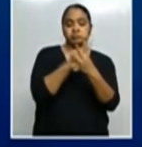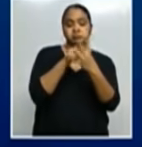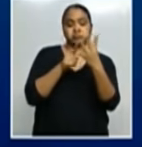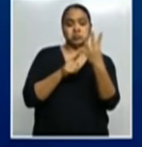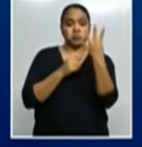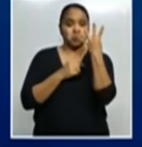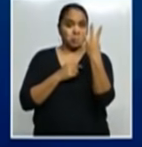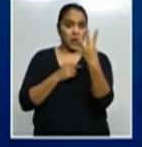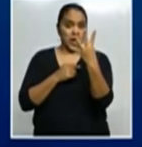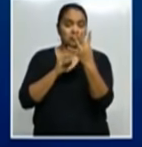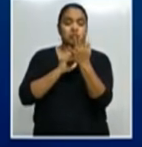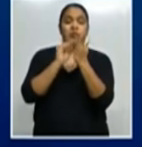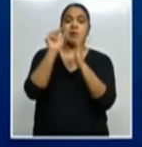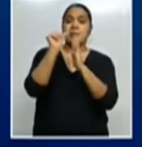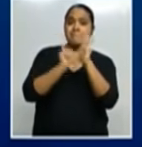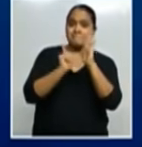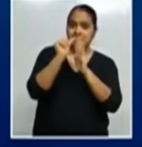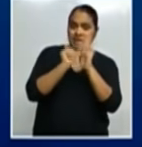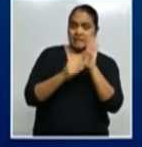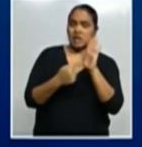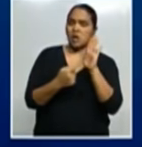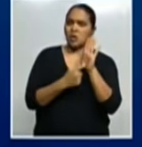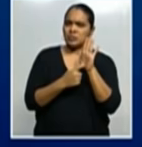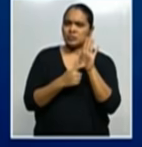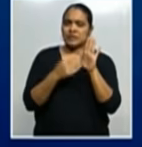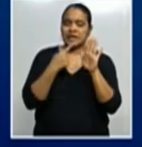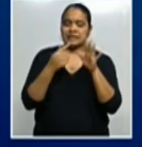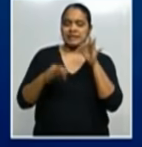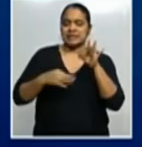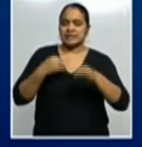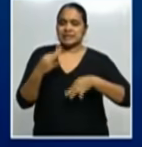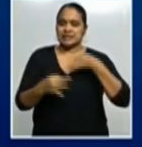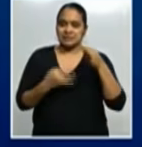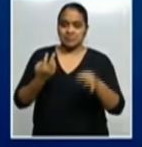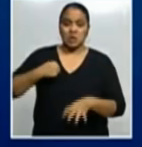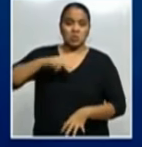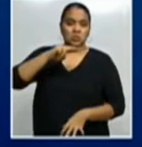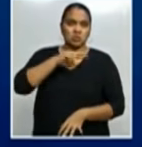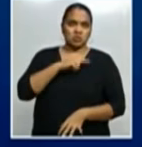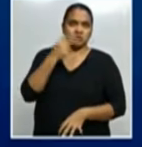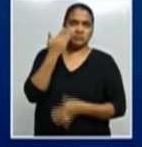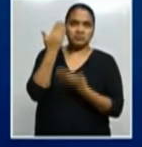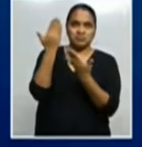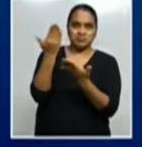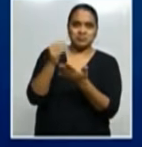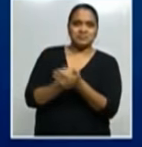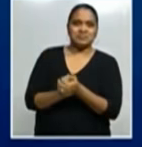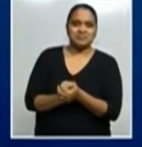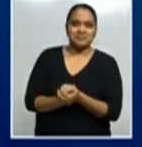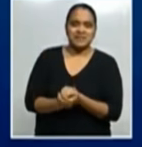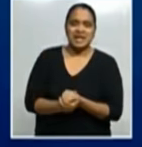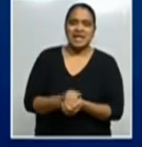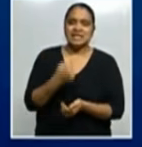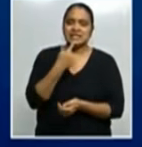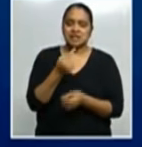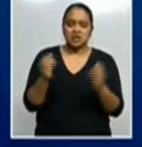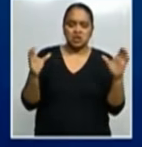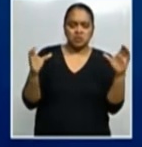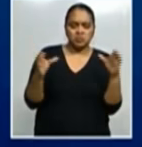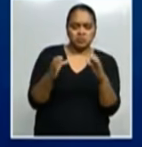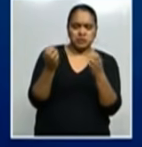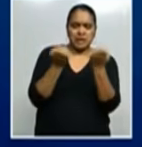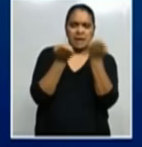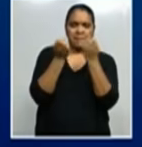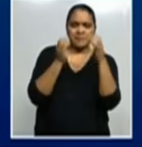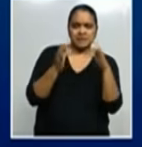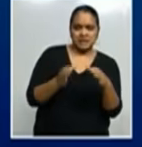fueron, para alegría realmente de nosotros, y aquí hay que hacer un reconocimiento al pequeño y al